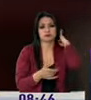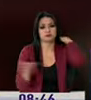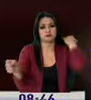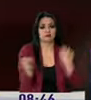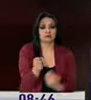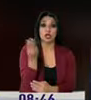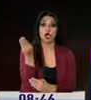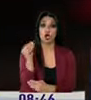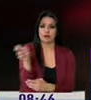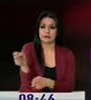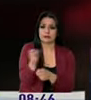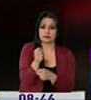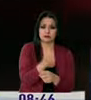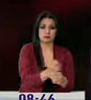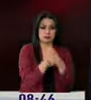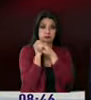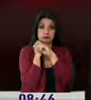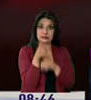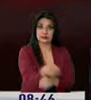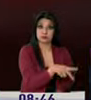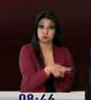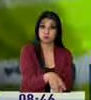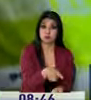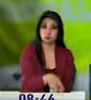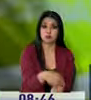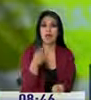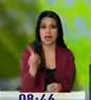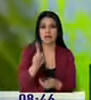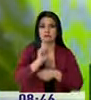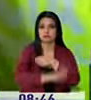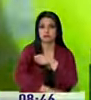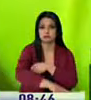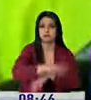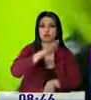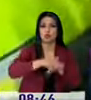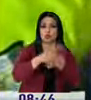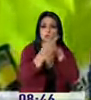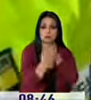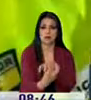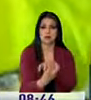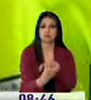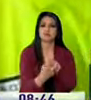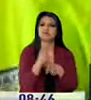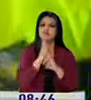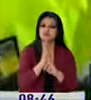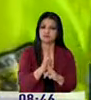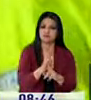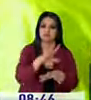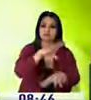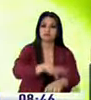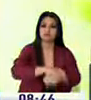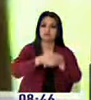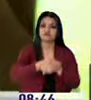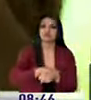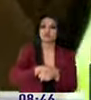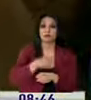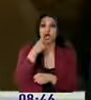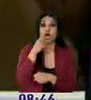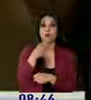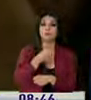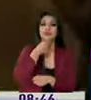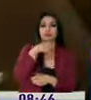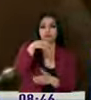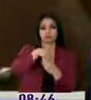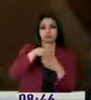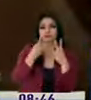de menores con fines de explotación sexual fue el cargo imputado que tras la audiencia dio como resultado el arresto domiciliario para el señor